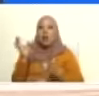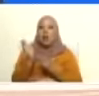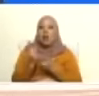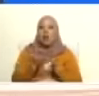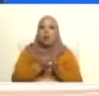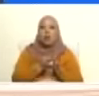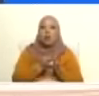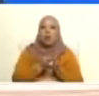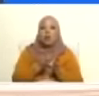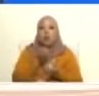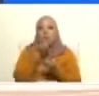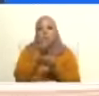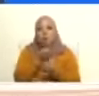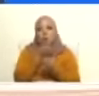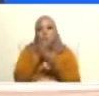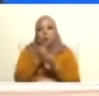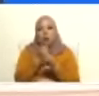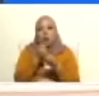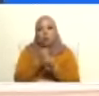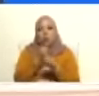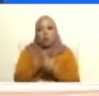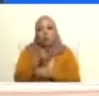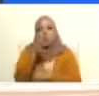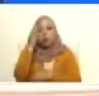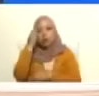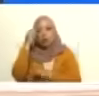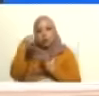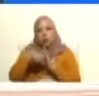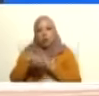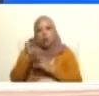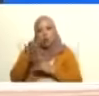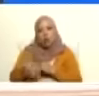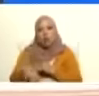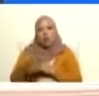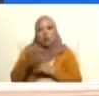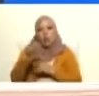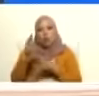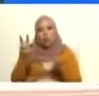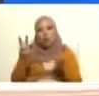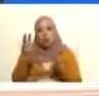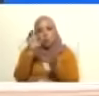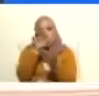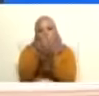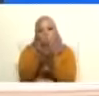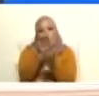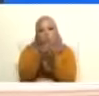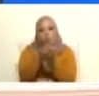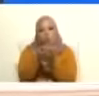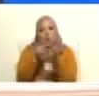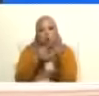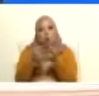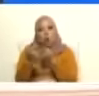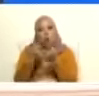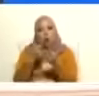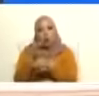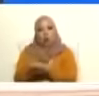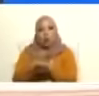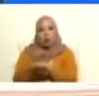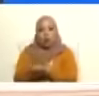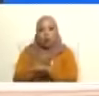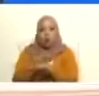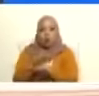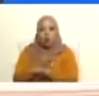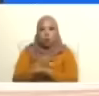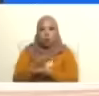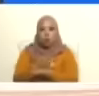me diera su comentario porque ha trabajado intensamente por el Estado Nueva Esparta en coordinación con los equipos del gobernador,